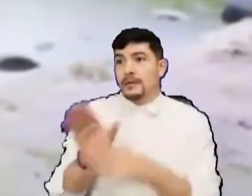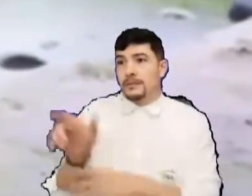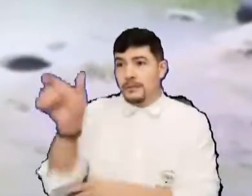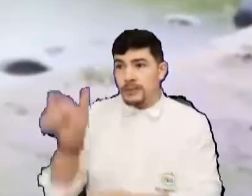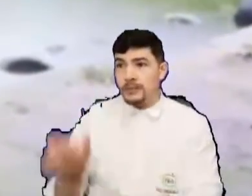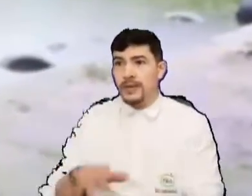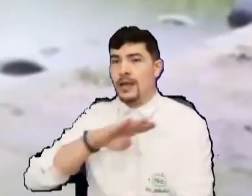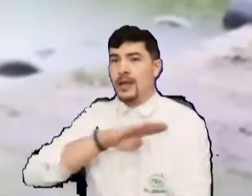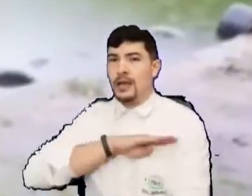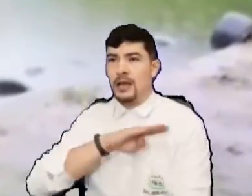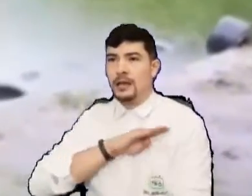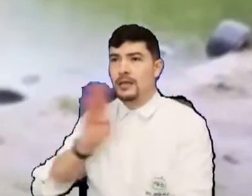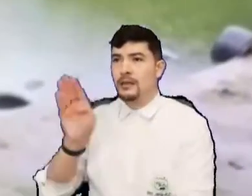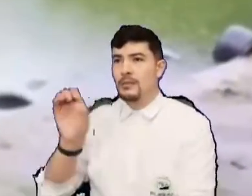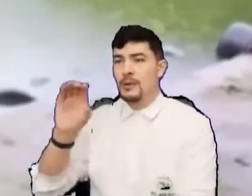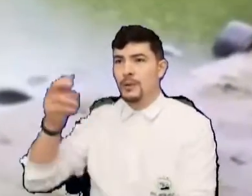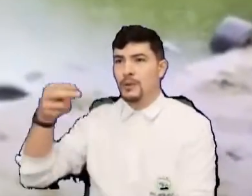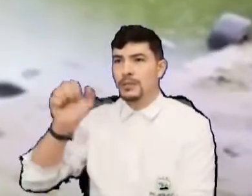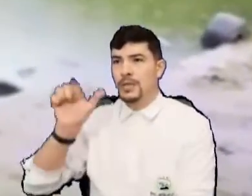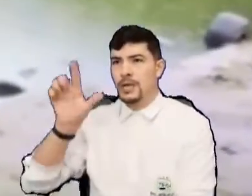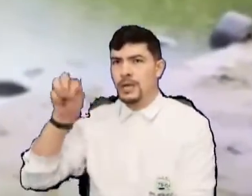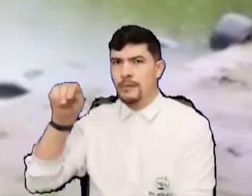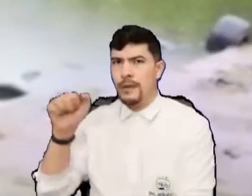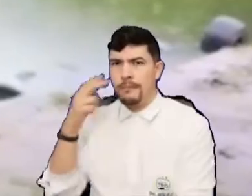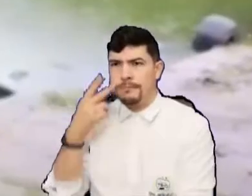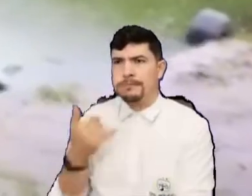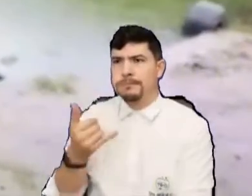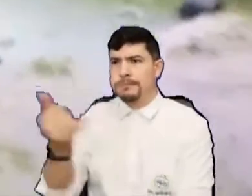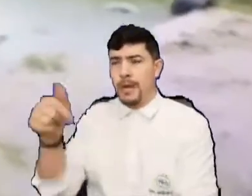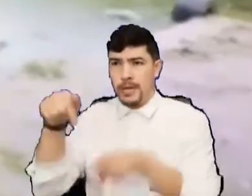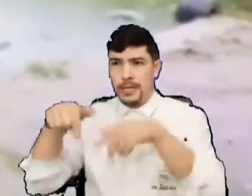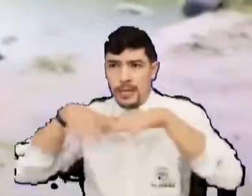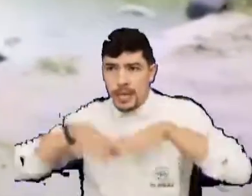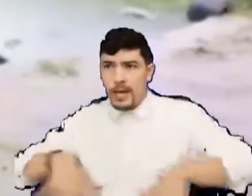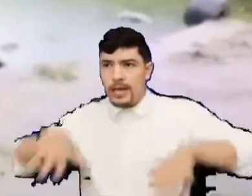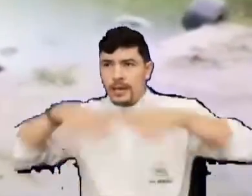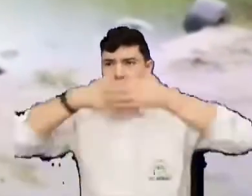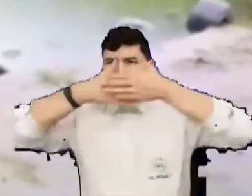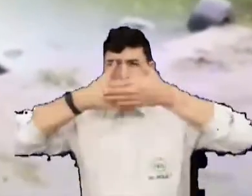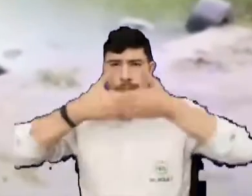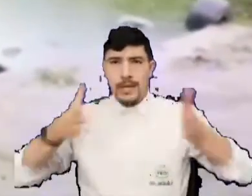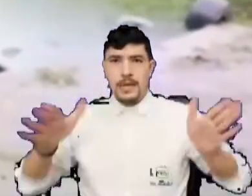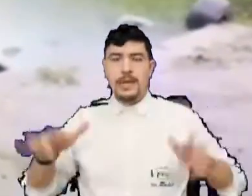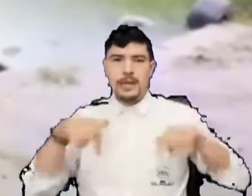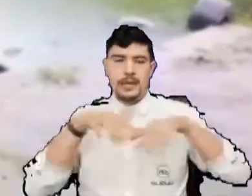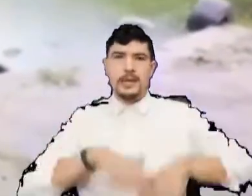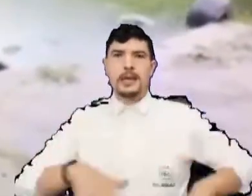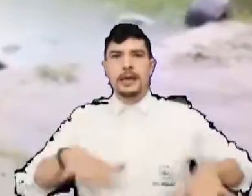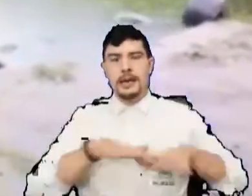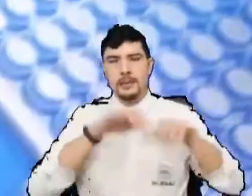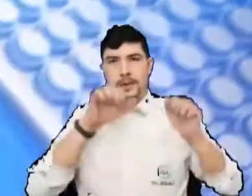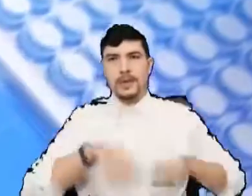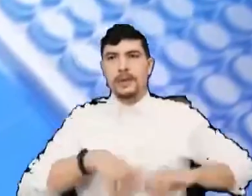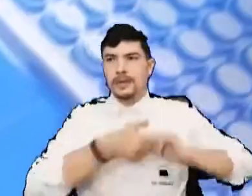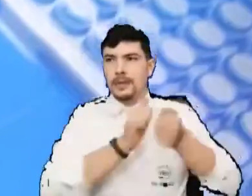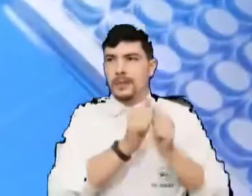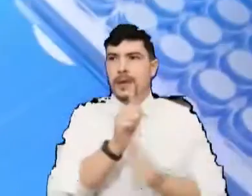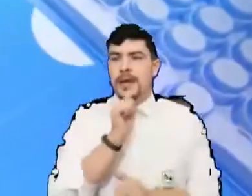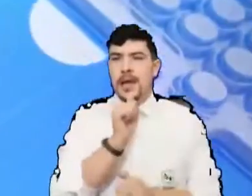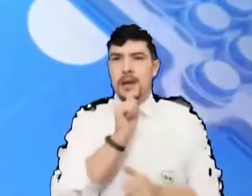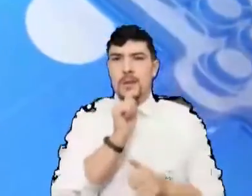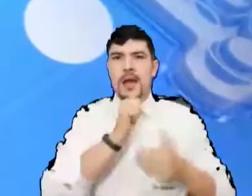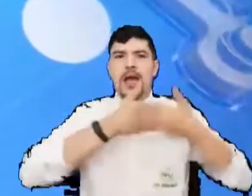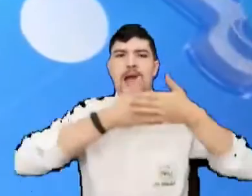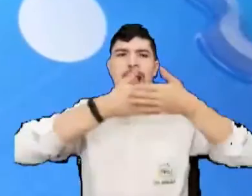del Cordilleras Country Club, quienes abrieron sus espacios para poder hacer el deporte de aguas abiertas. El